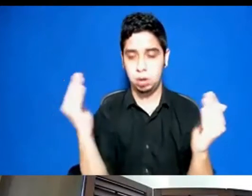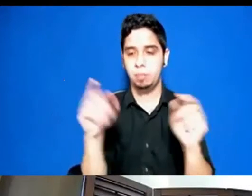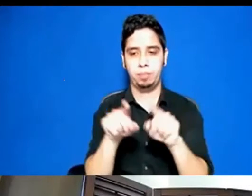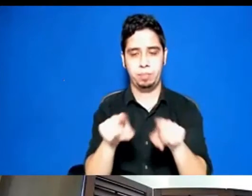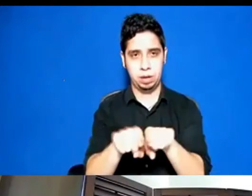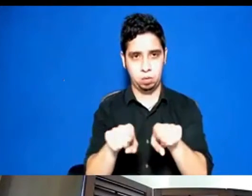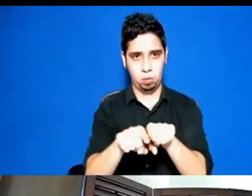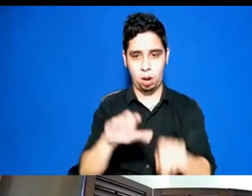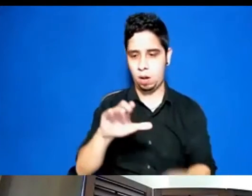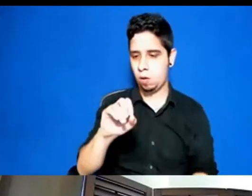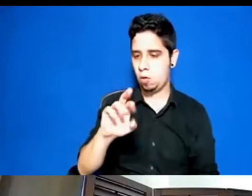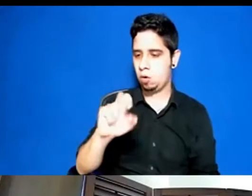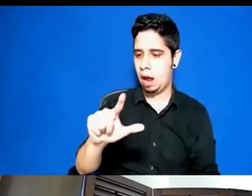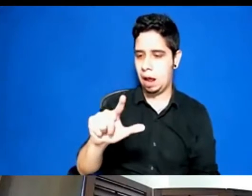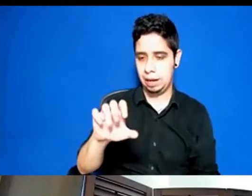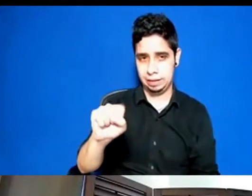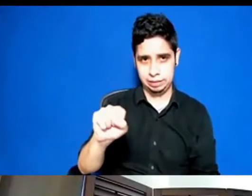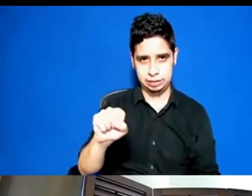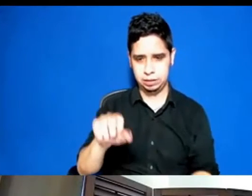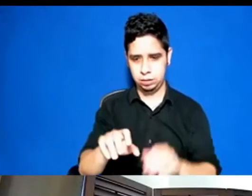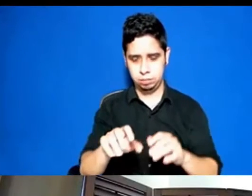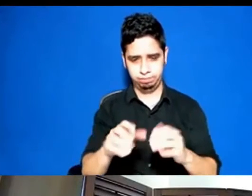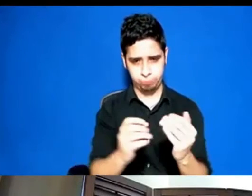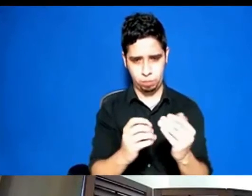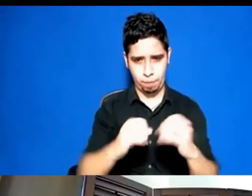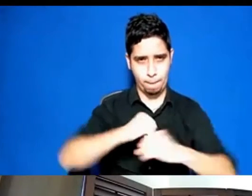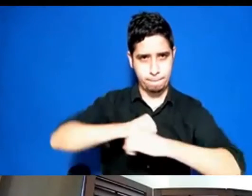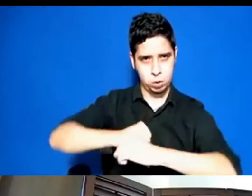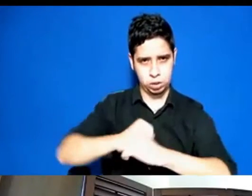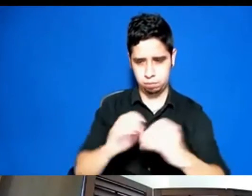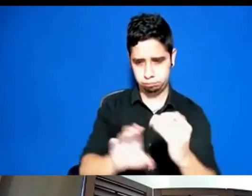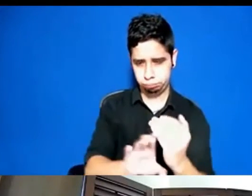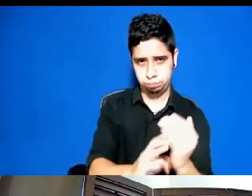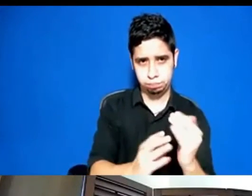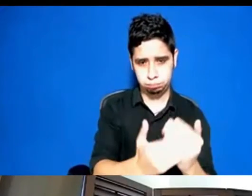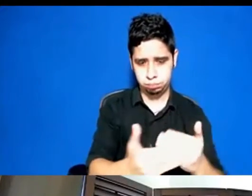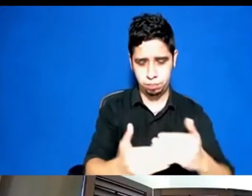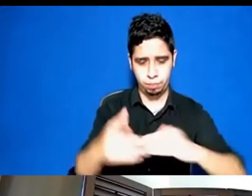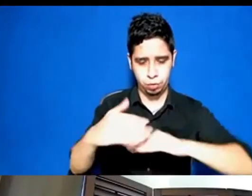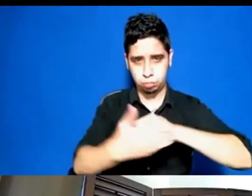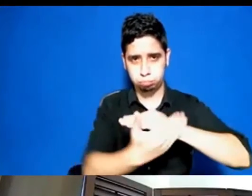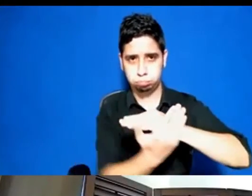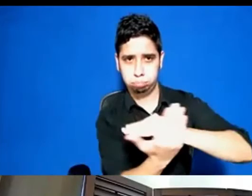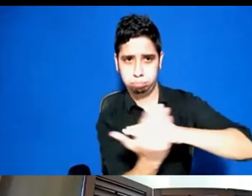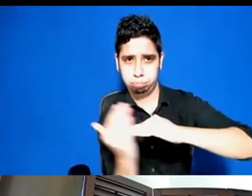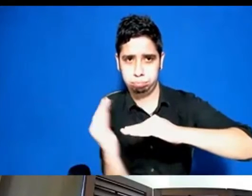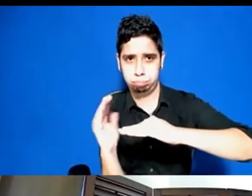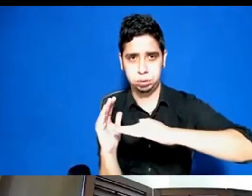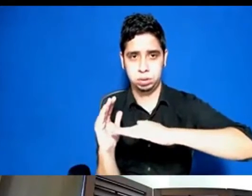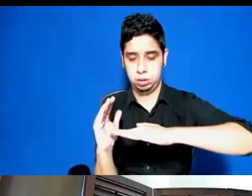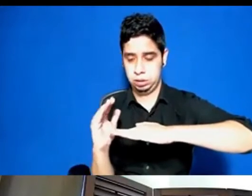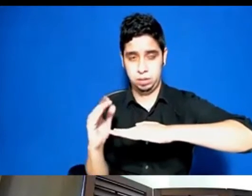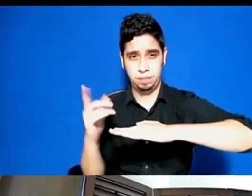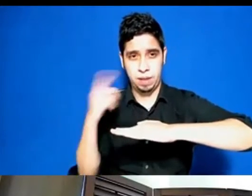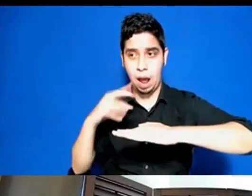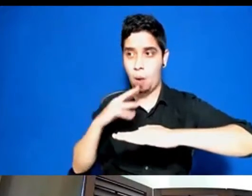comunidades, ¿qué les pasa? Exacto. Pues se inundan, erosión costera. No hay playas para nosotros.